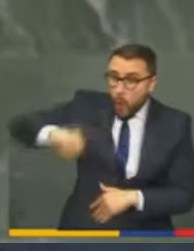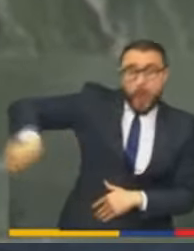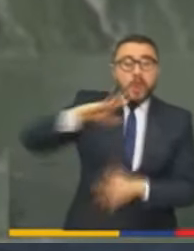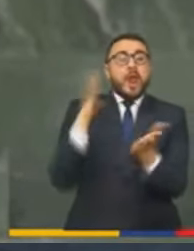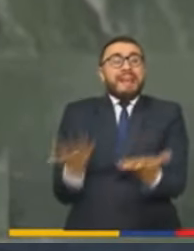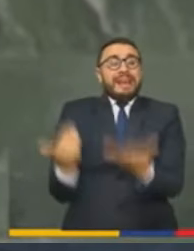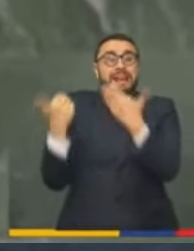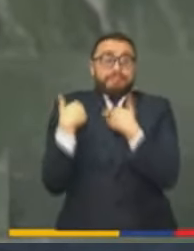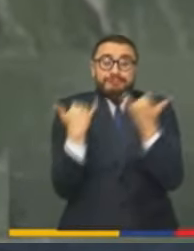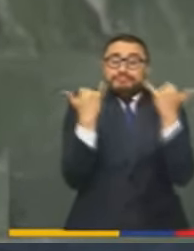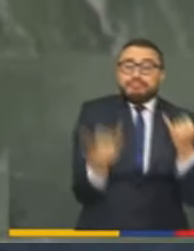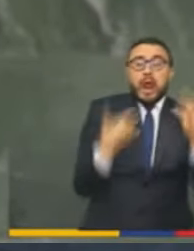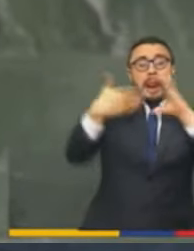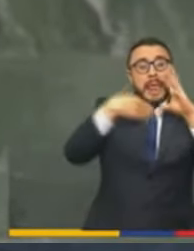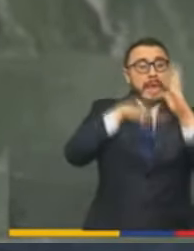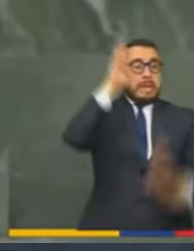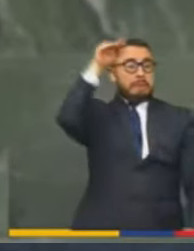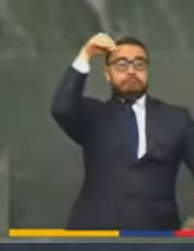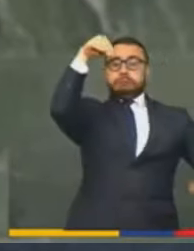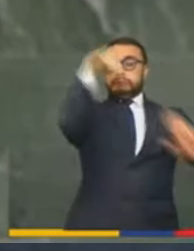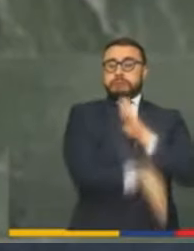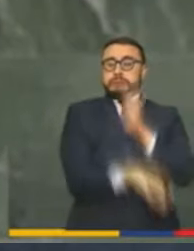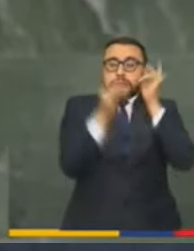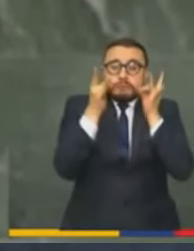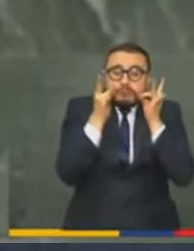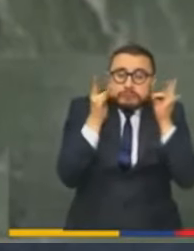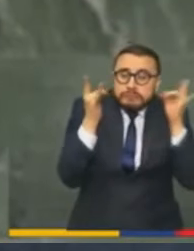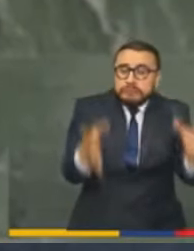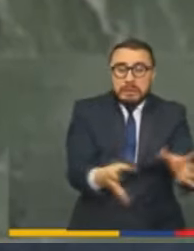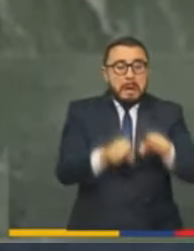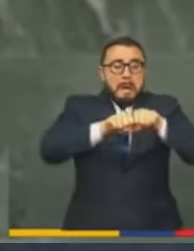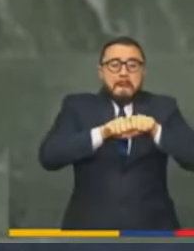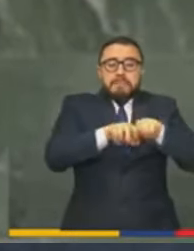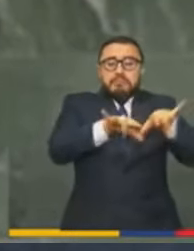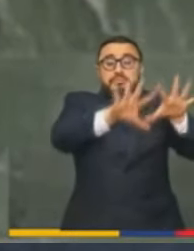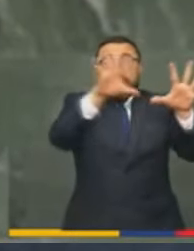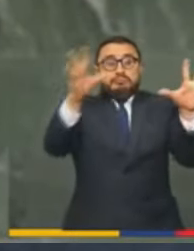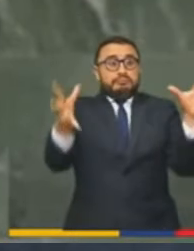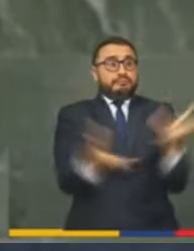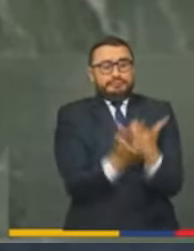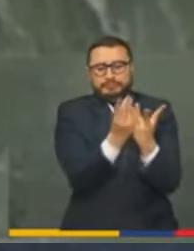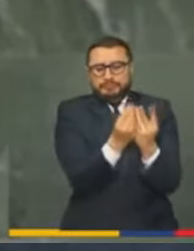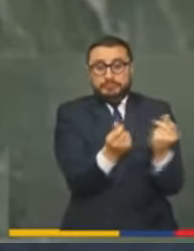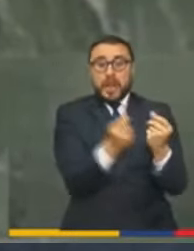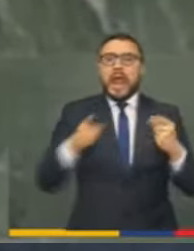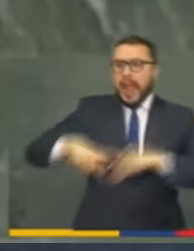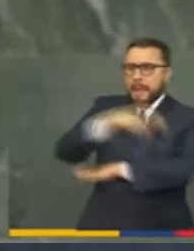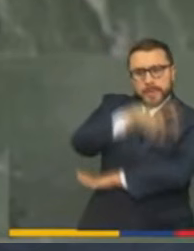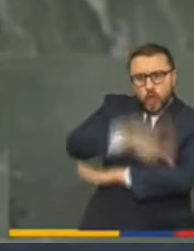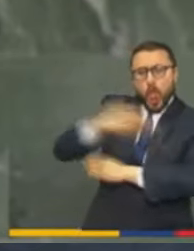responsable de la crisis climática que avanza y se opone a acabar el mundo del petróleo y del